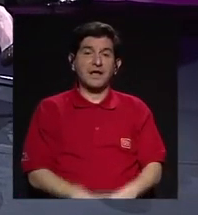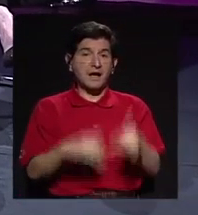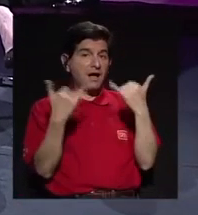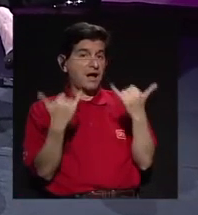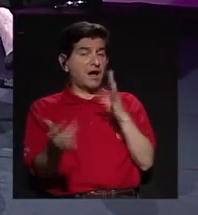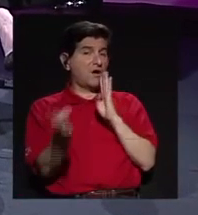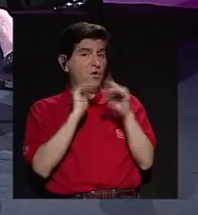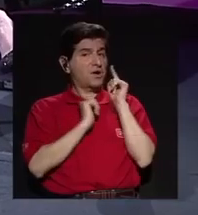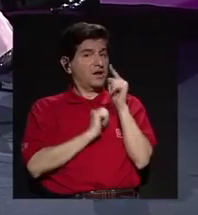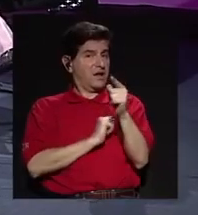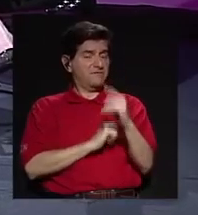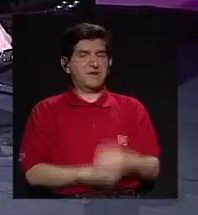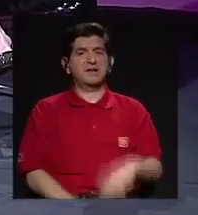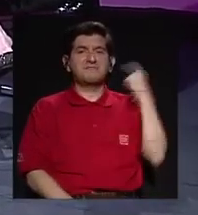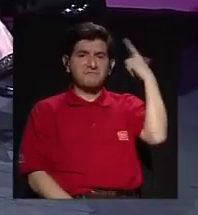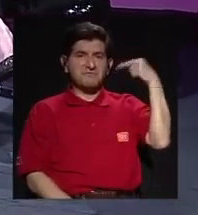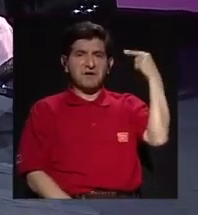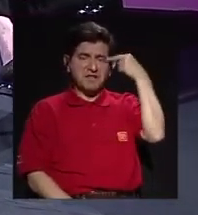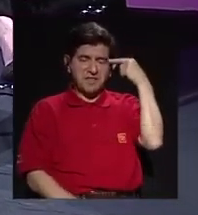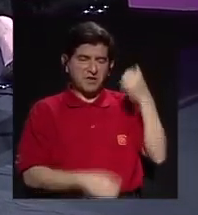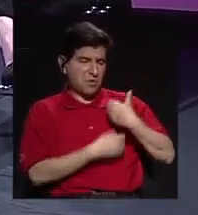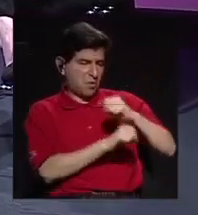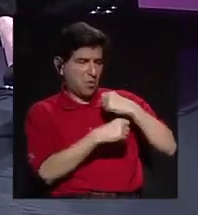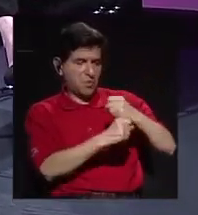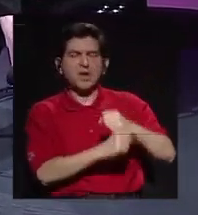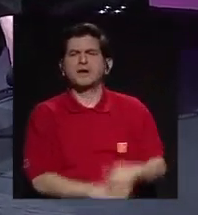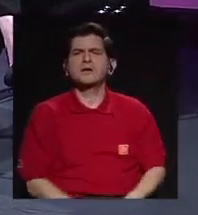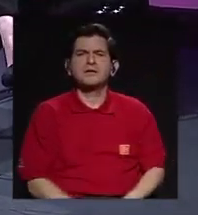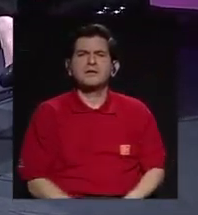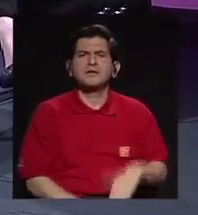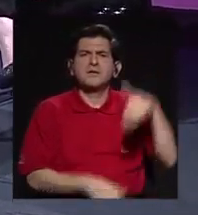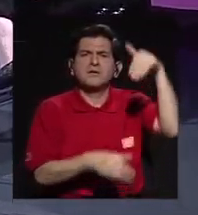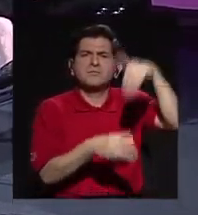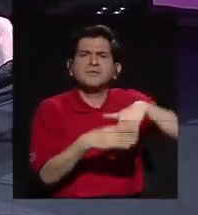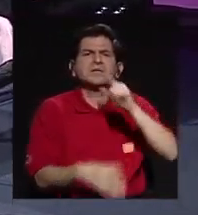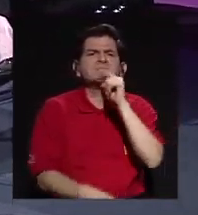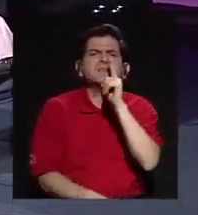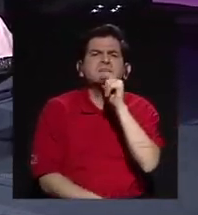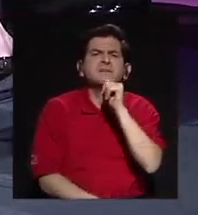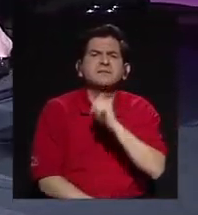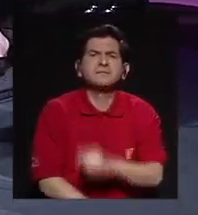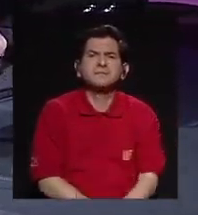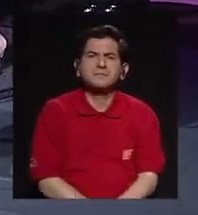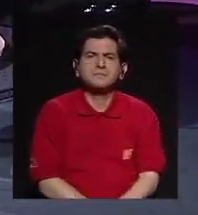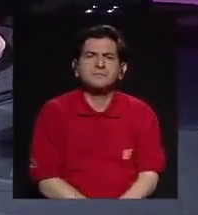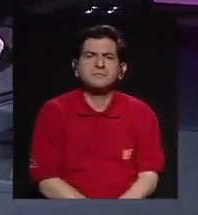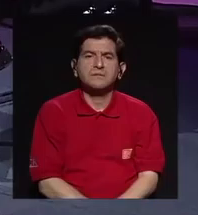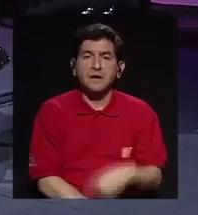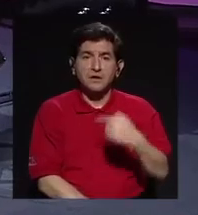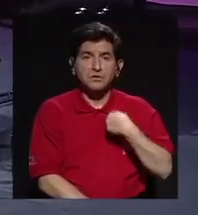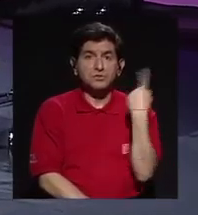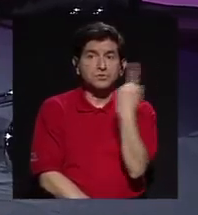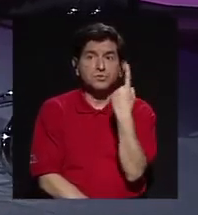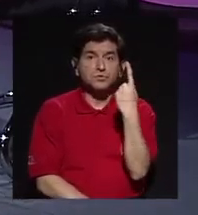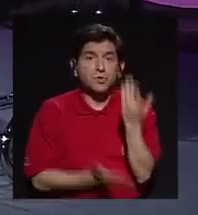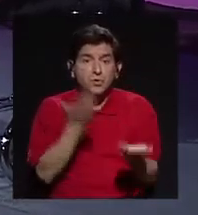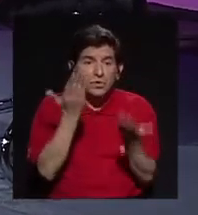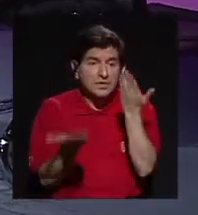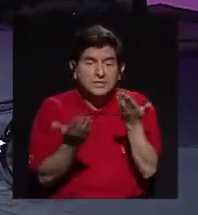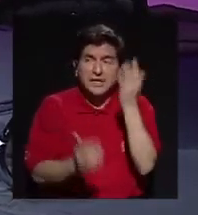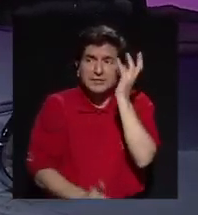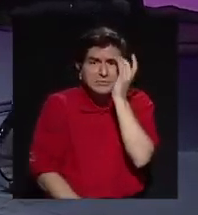que hablabas, por ejemplo, de los gobiernos locales, bueno, ¿quién se mete en eso realmente, verdad? Entonces, lo dejo nada más como